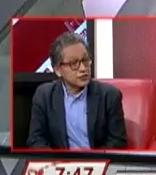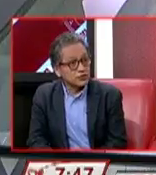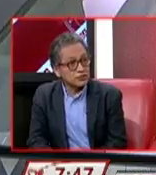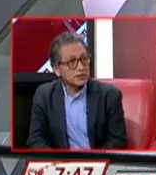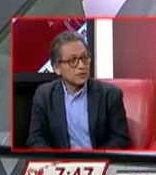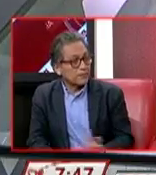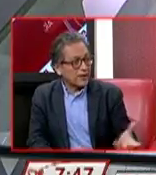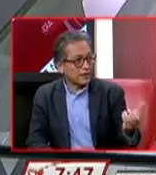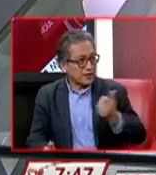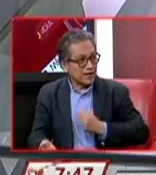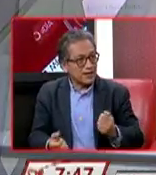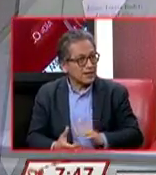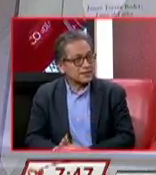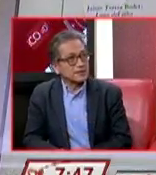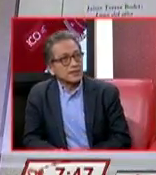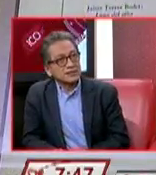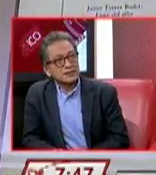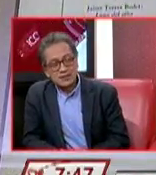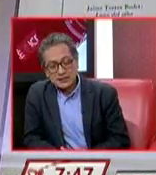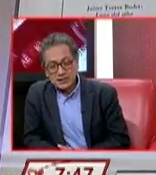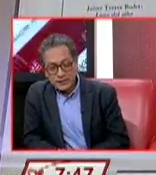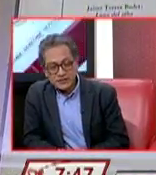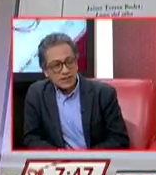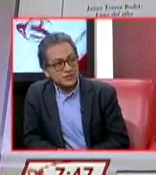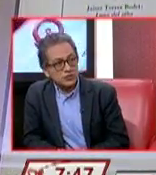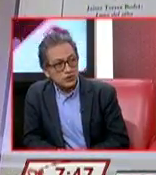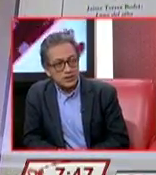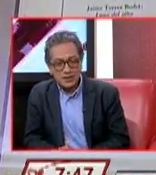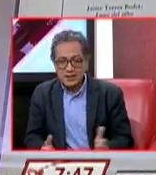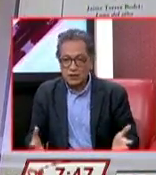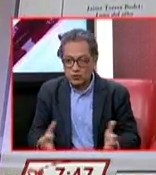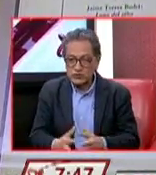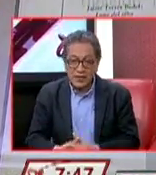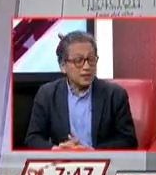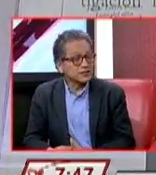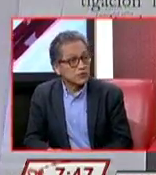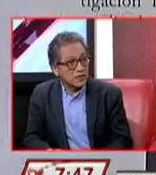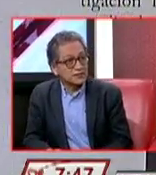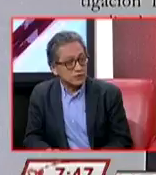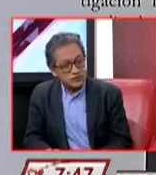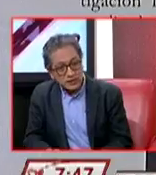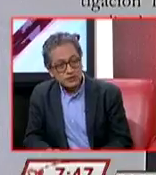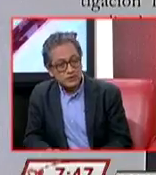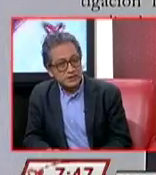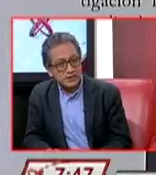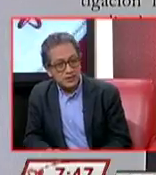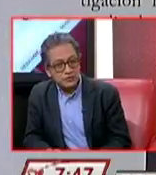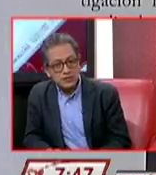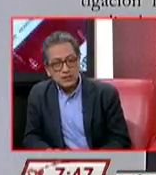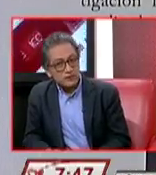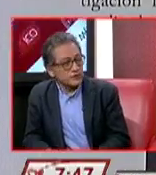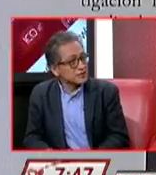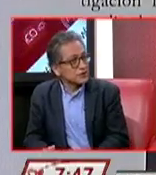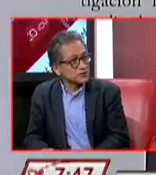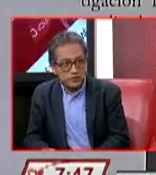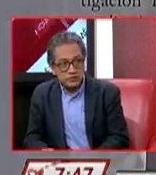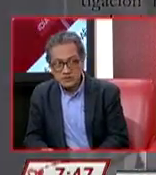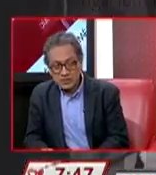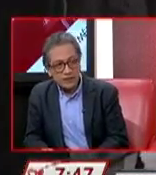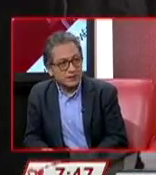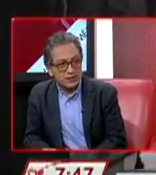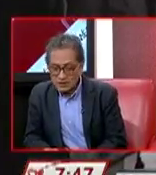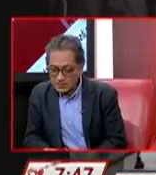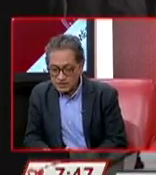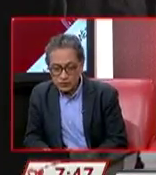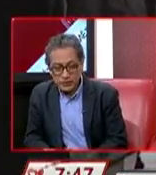este escritor para jalar las hebras de la historia, cruzarlas con las de los textos literarios y ofrecer unos